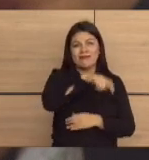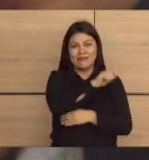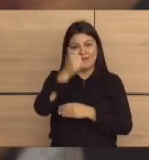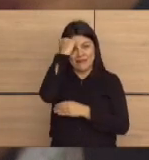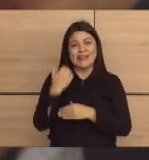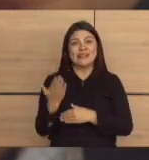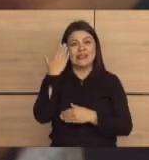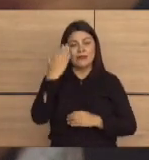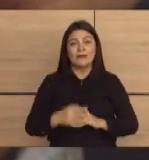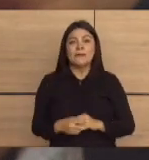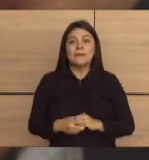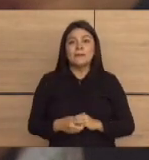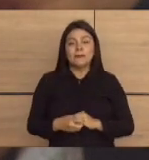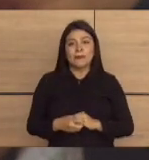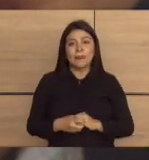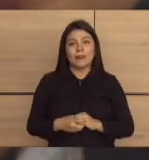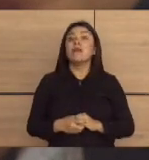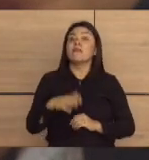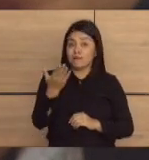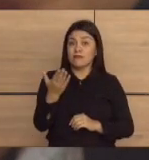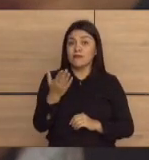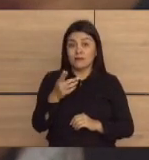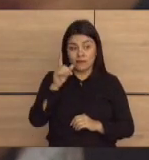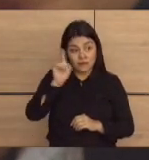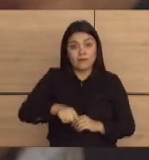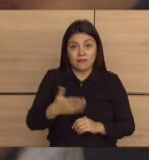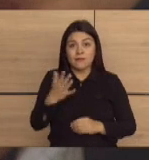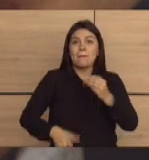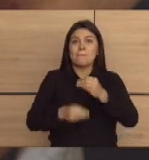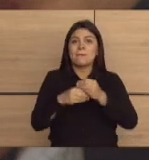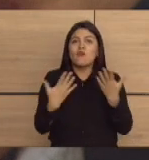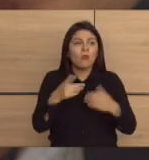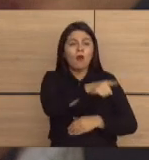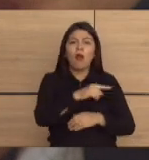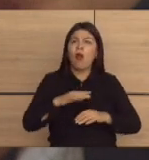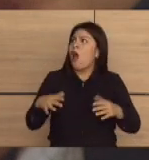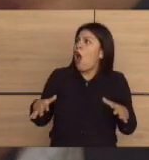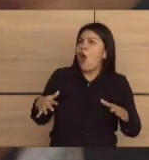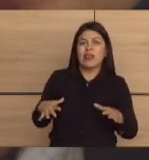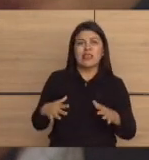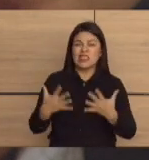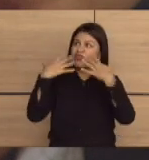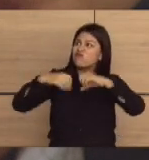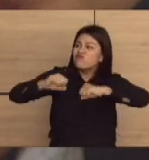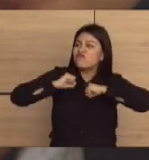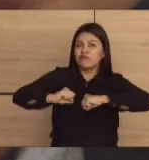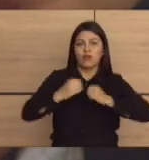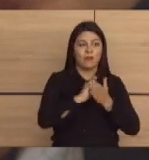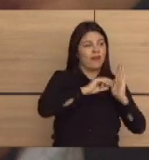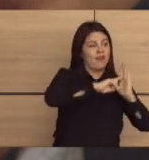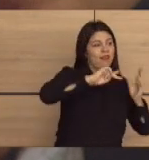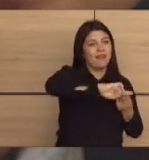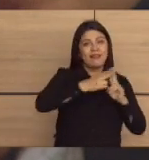y habilitar no solamente el empoderamiento de las metodologías académicas de los